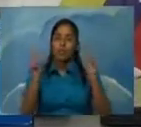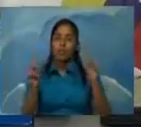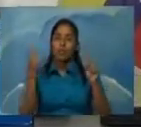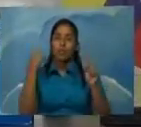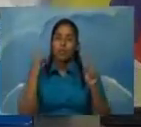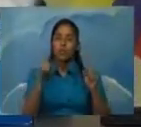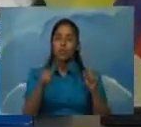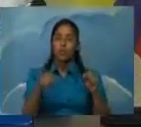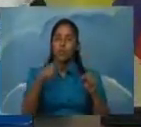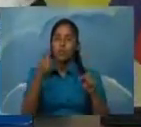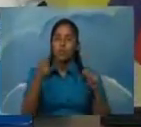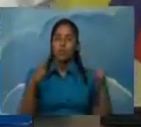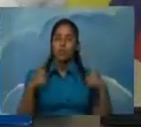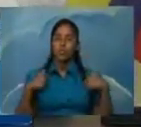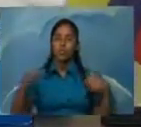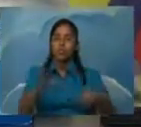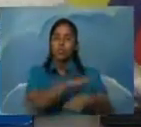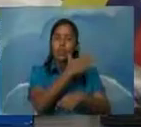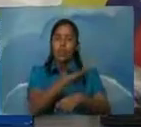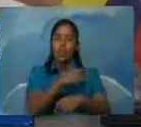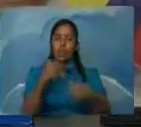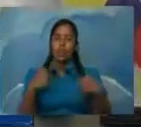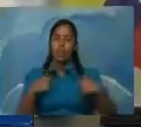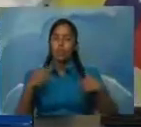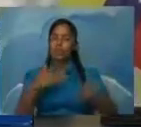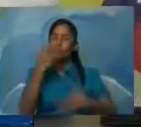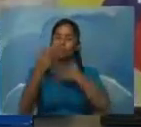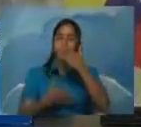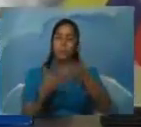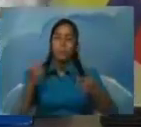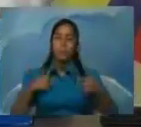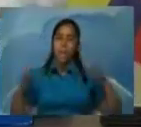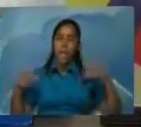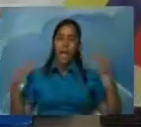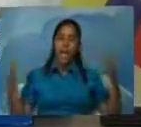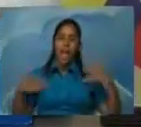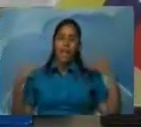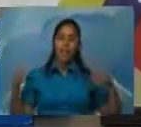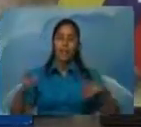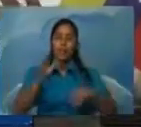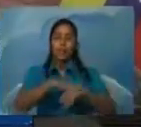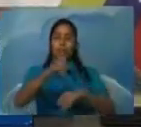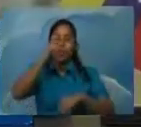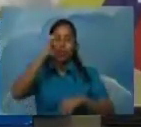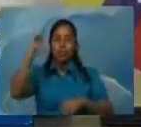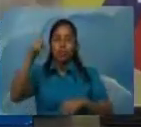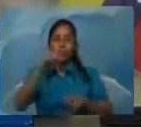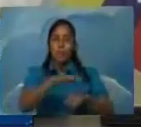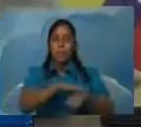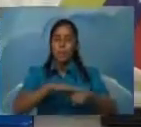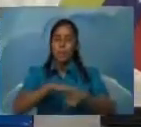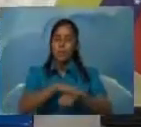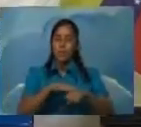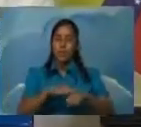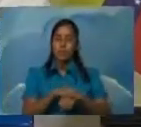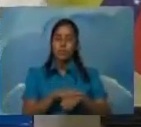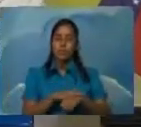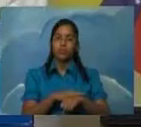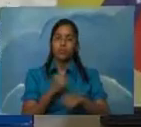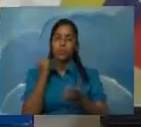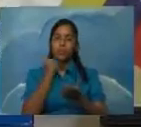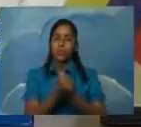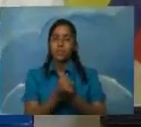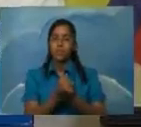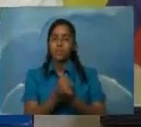eso, cuando yo canto, yo me alegro, porque el Señor me perdonó. El Señor me perdonó.